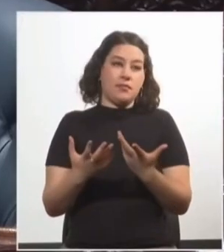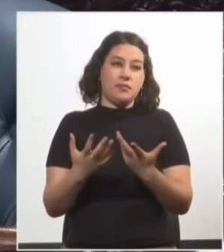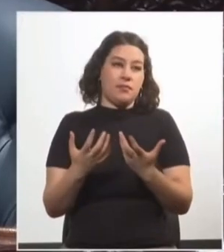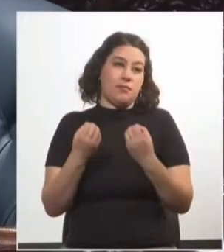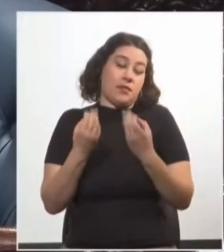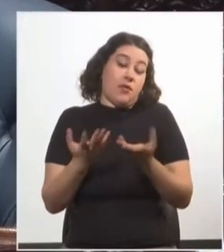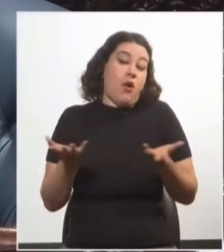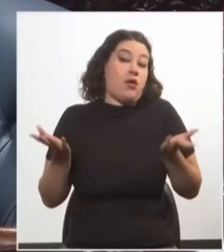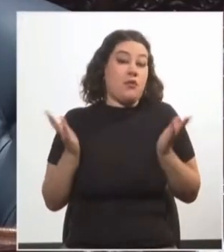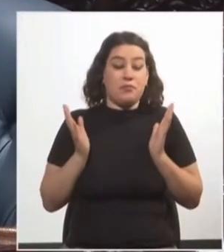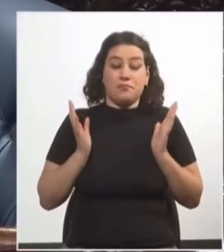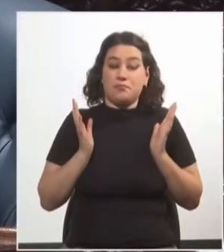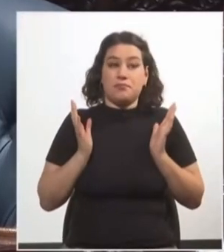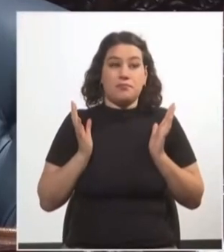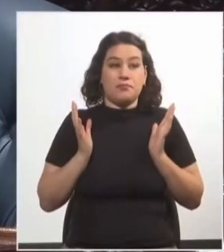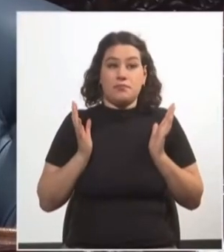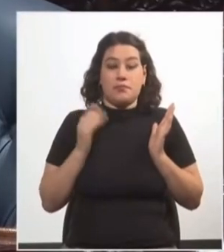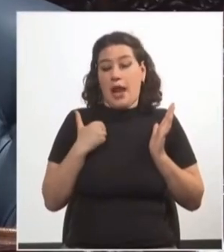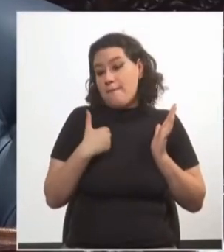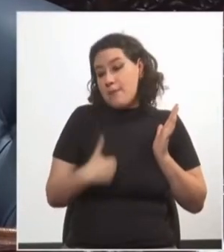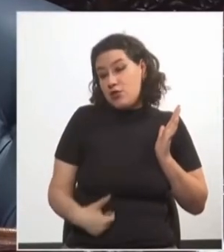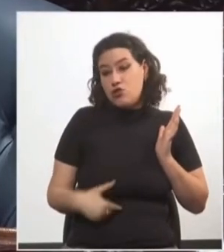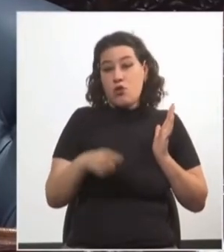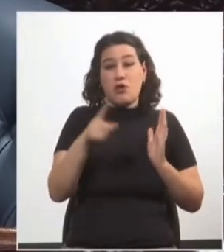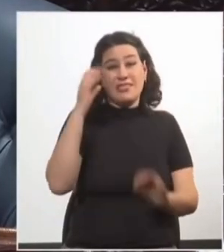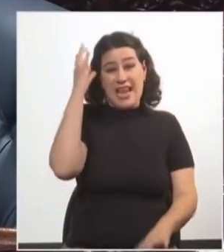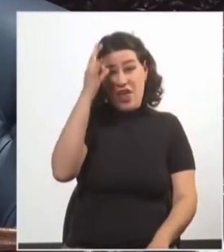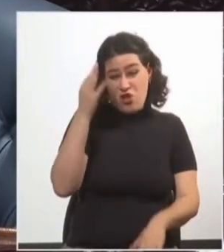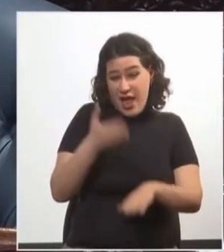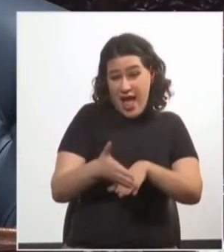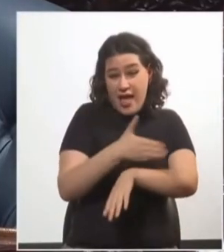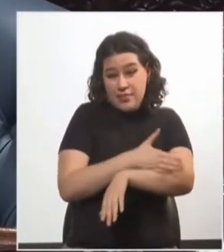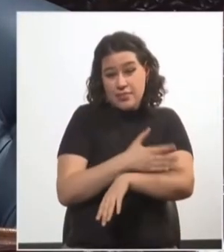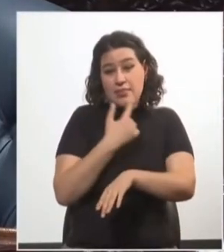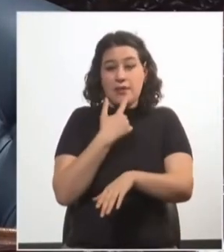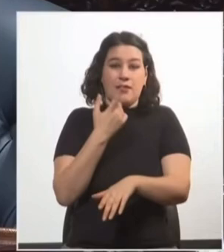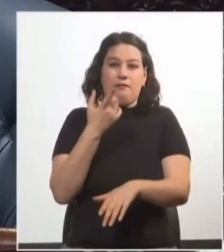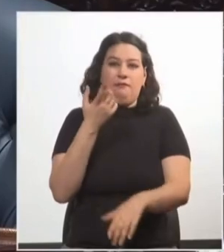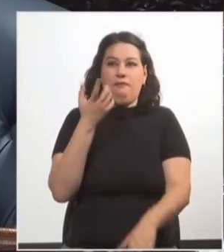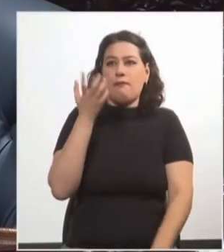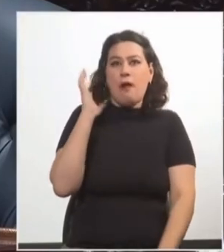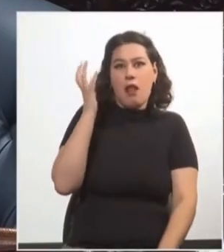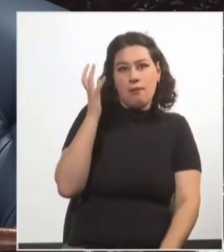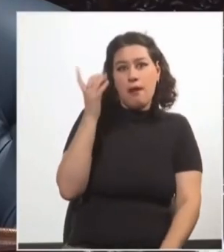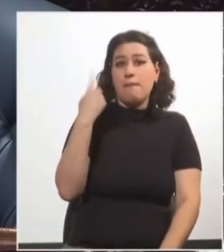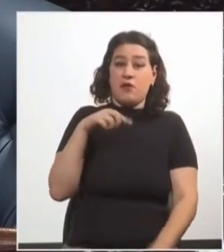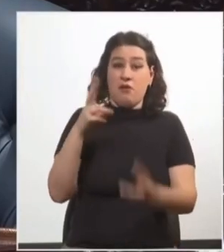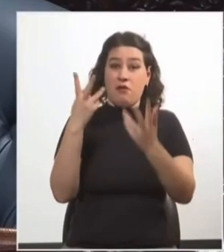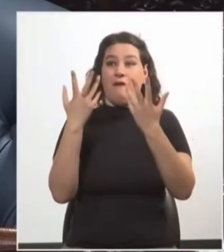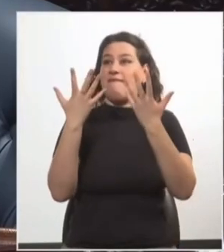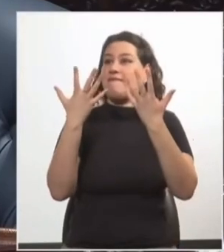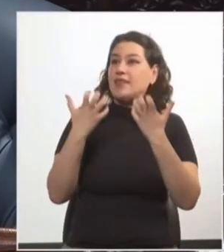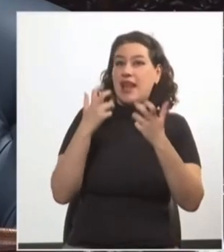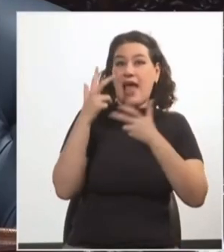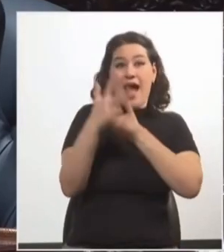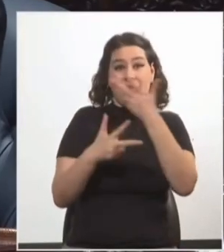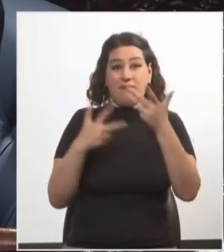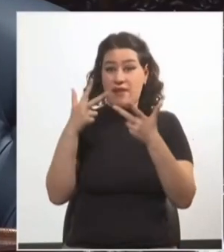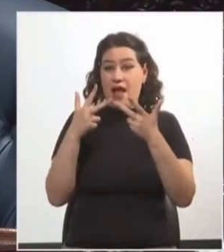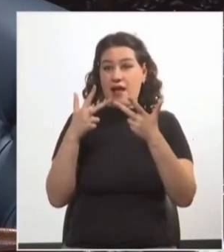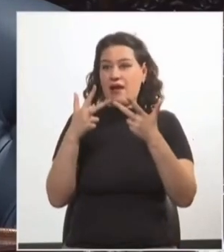porque bueno, lamento que el senador preopinante haya perdido el humor, pero si quiere hablar de temas de bajar la calidad de la